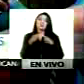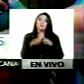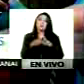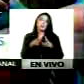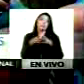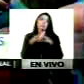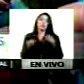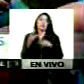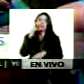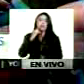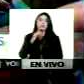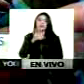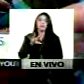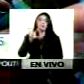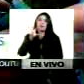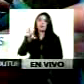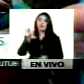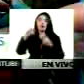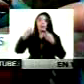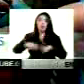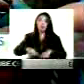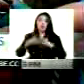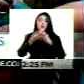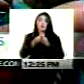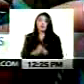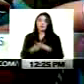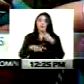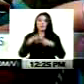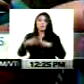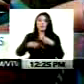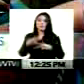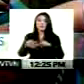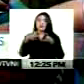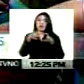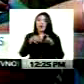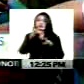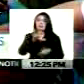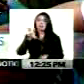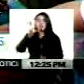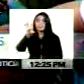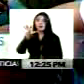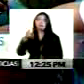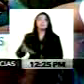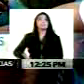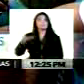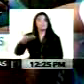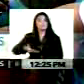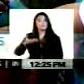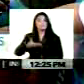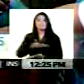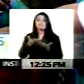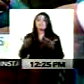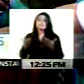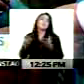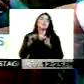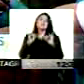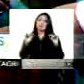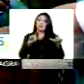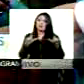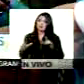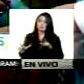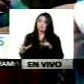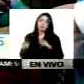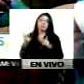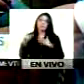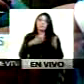y las federaciones y la Central Bolivariana del país ha acordado acompañar el proceso de los carnets de la patria y, por tanto, se van a dar jornadas, y ya